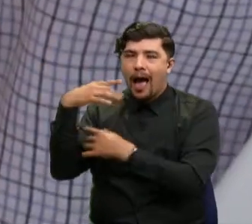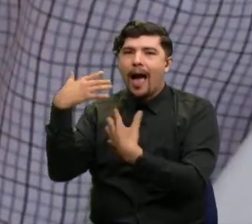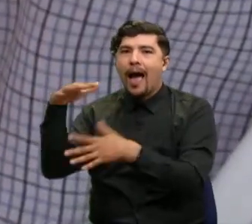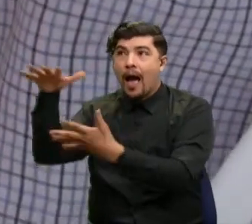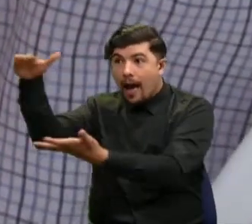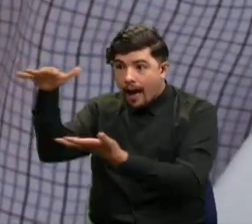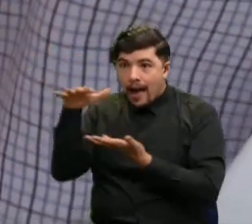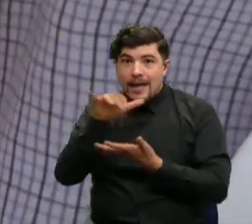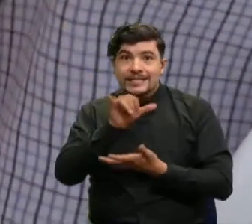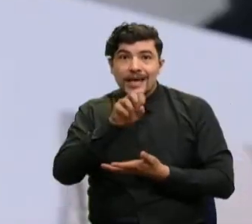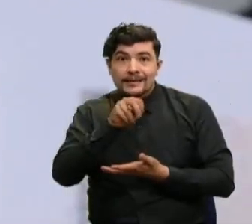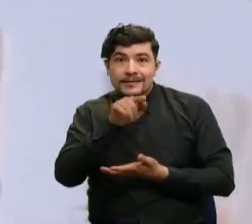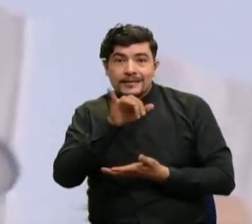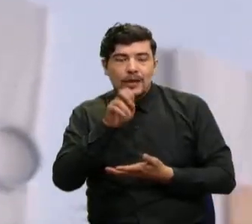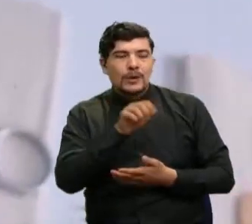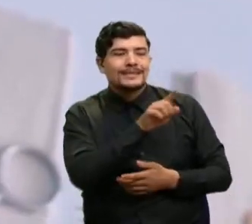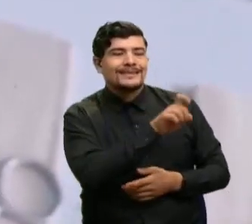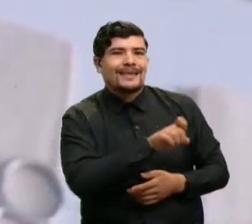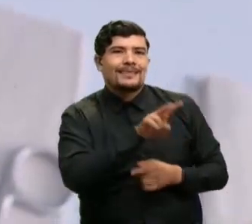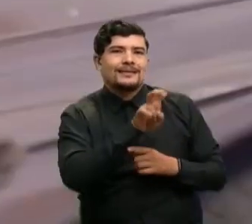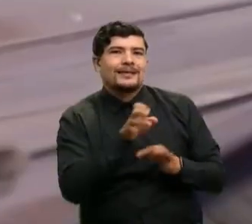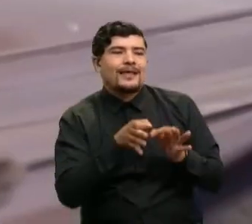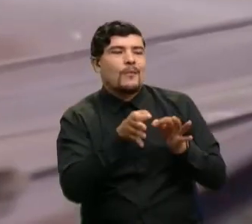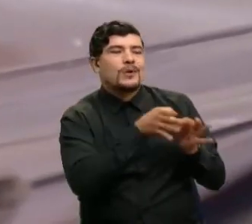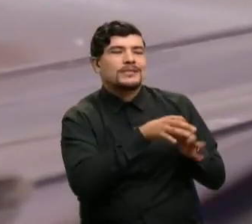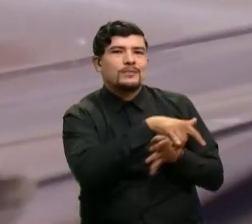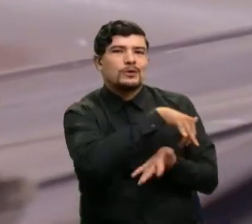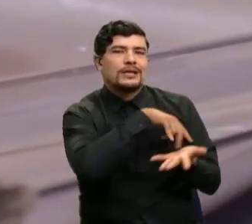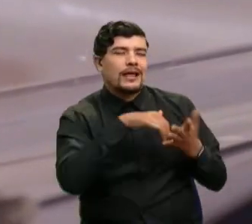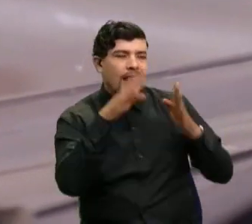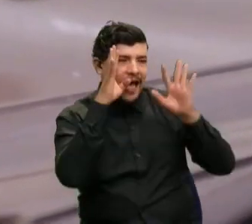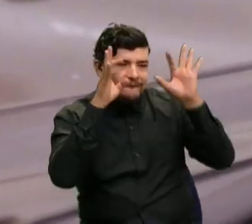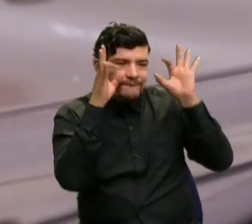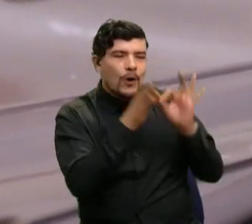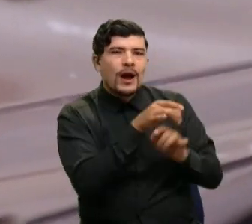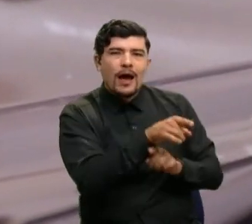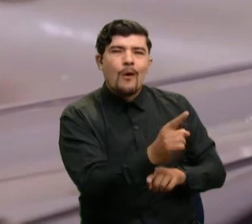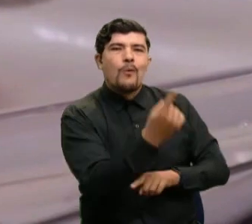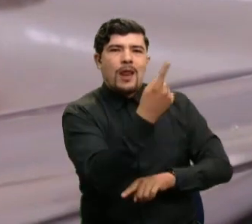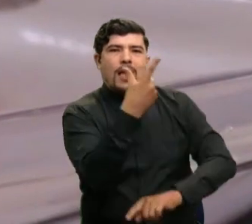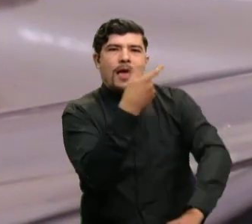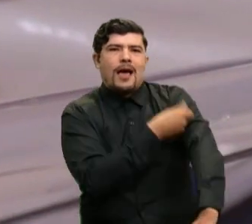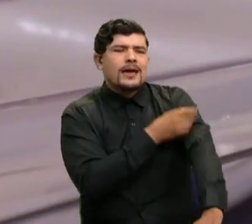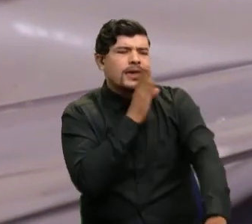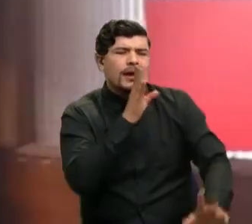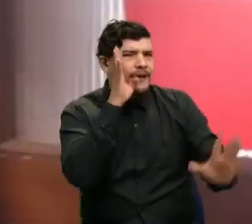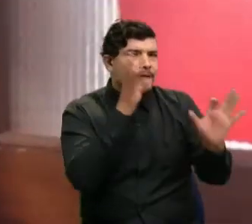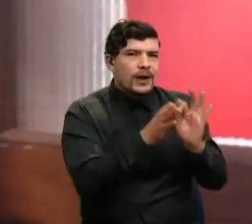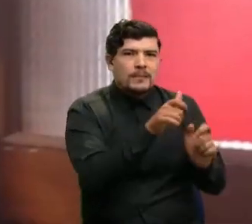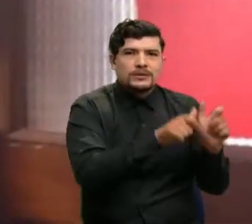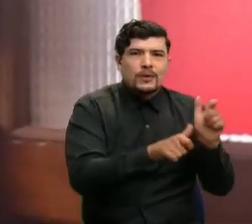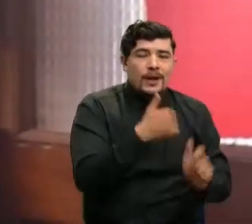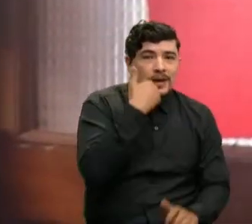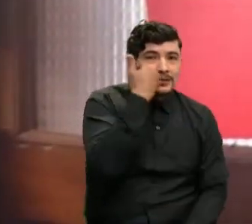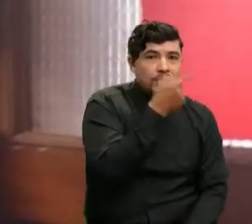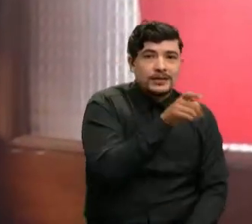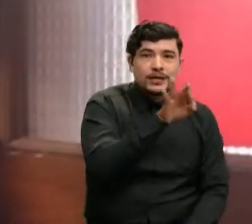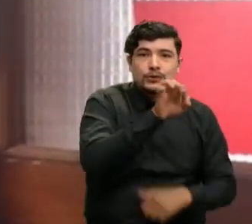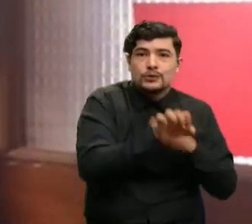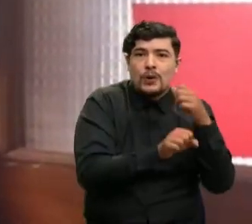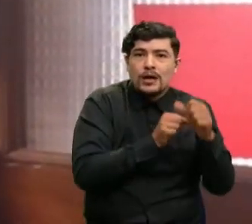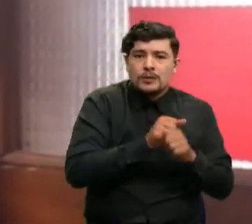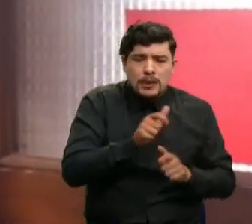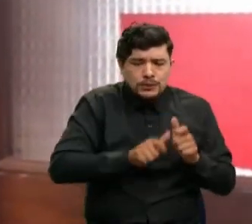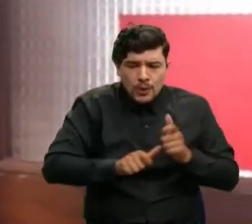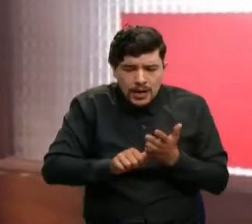más de cerca de 56 mil dosis, unificando esas etapas y esa vacunación a poblaciones mayores de 18 años, solo con presentar la cédula